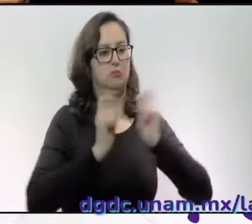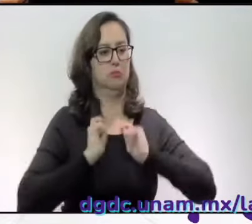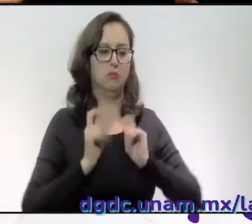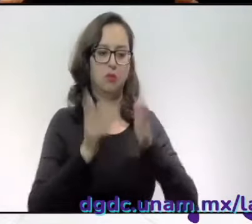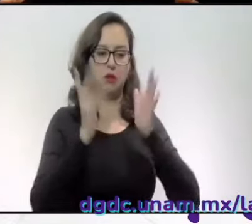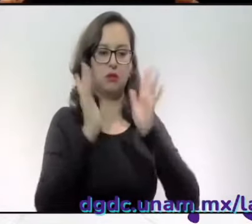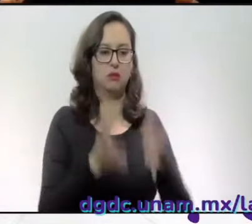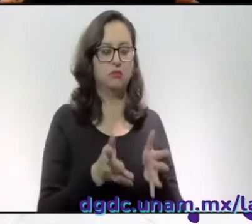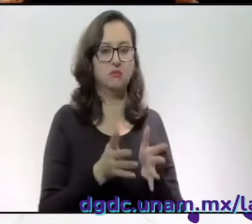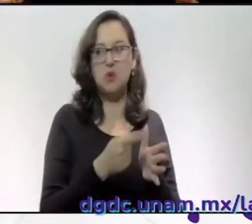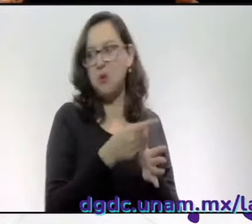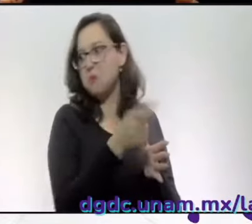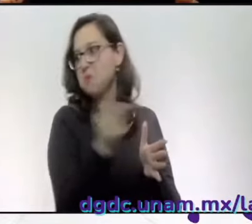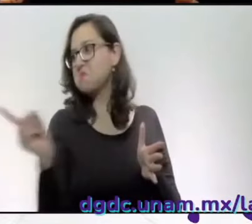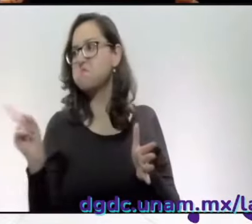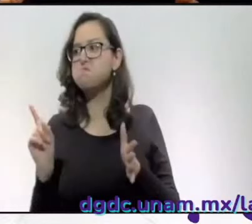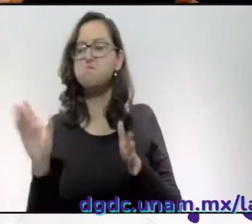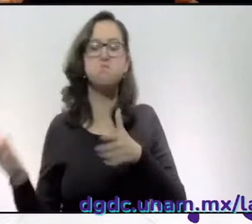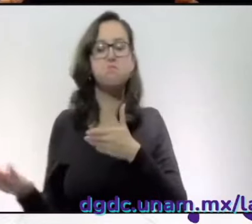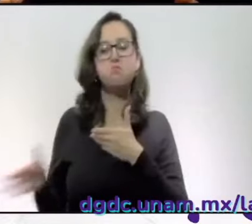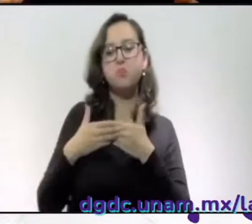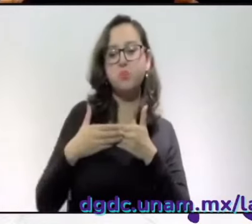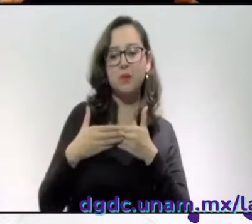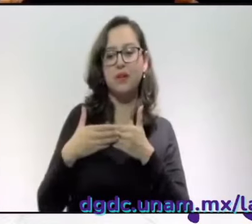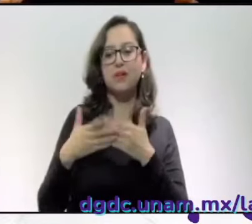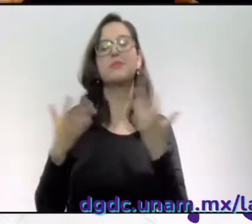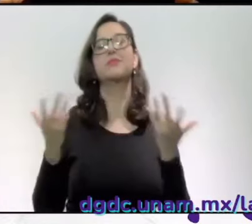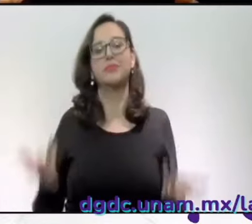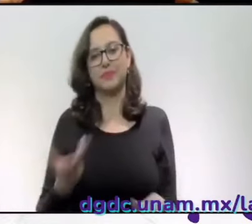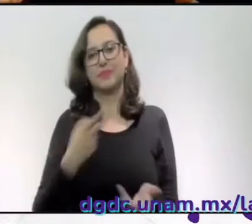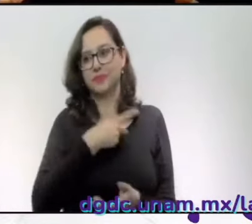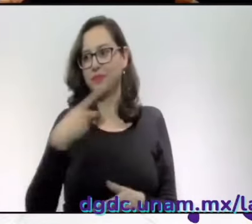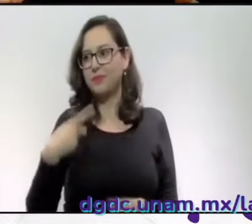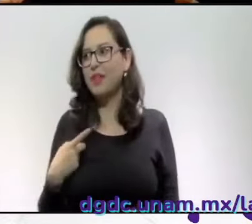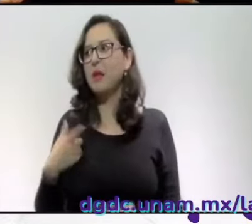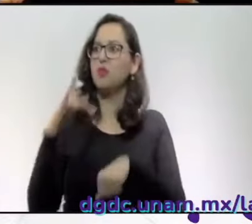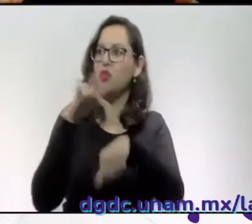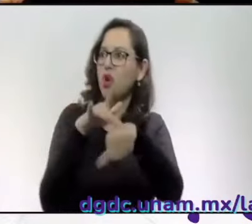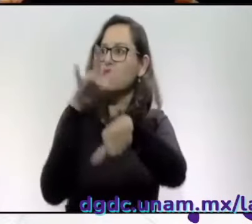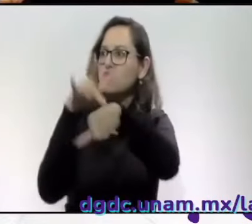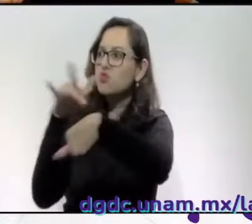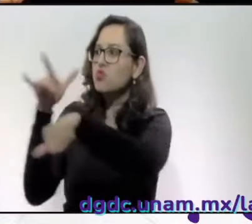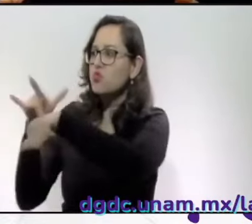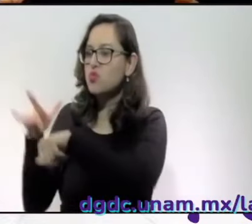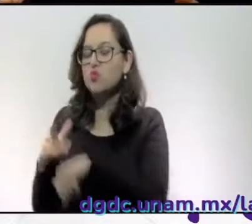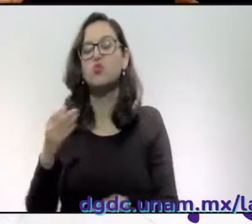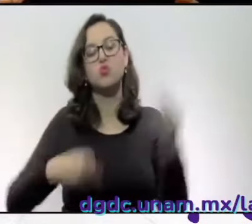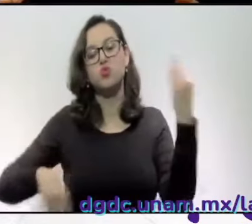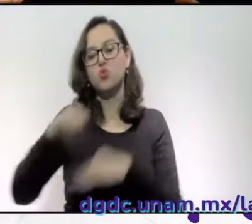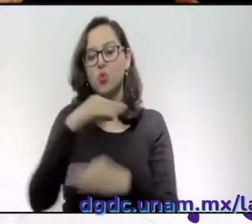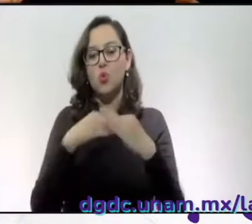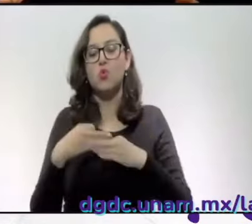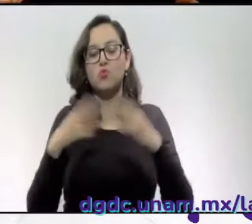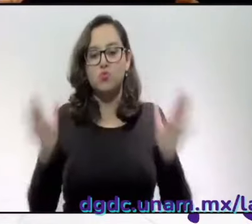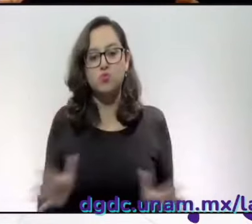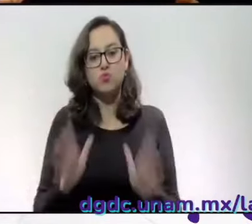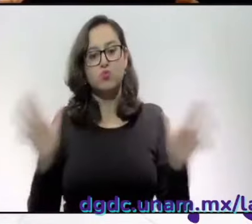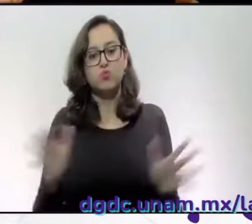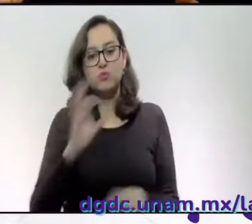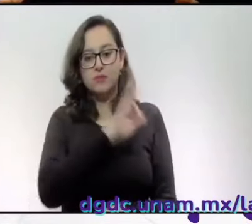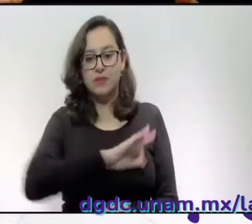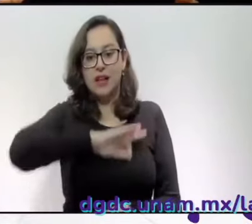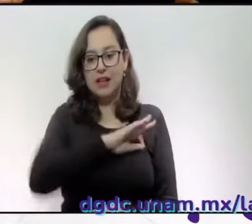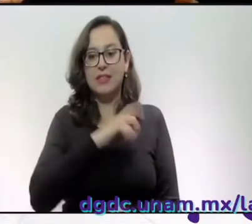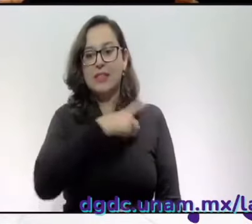posiblemente te estás cerrando muchas puertas. Entonces, anima a que todo el mundo haga lo que le hace feliz, pero para ello que sean inquietos y